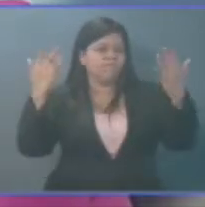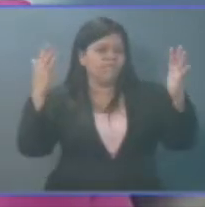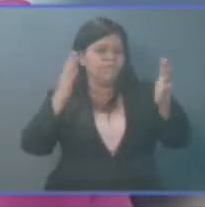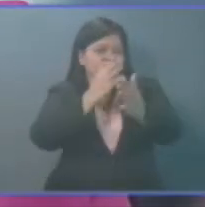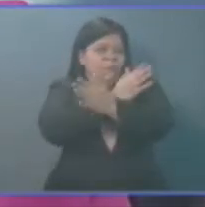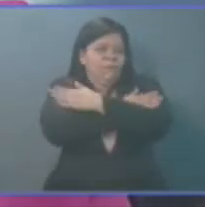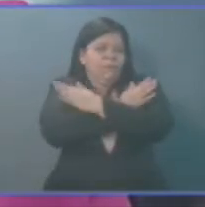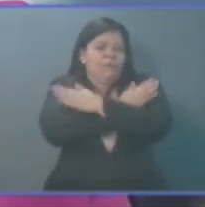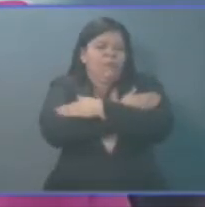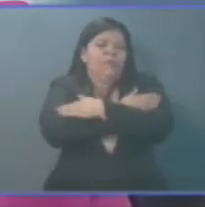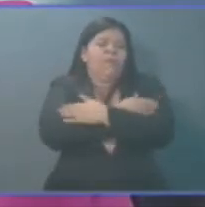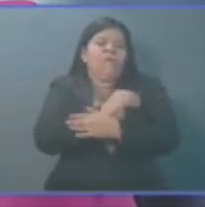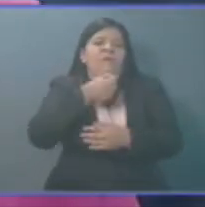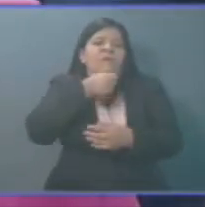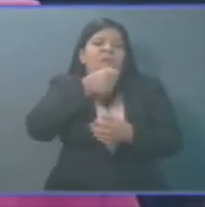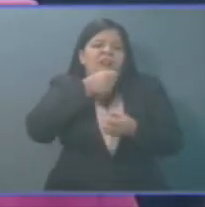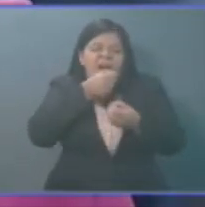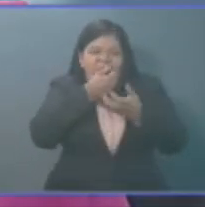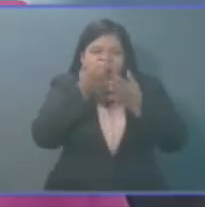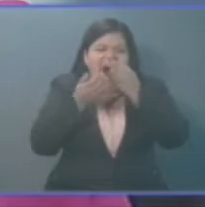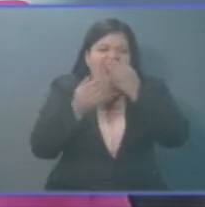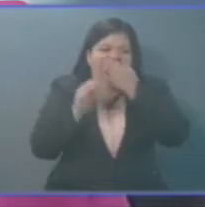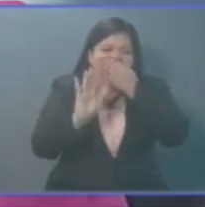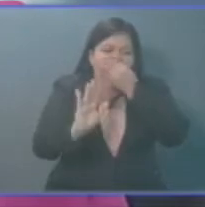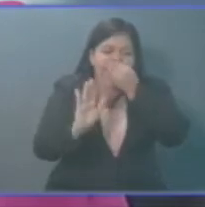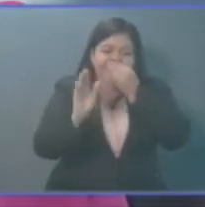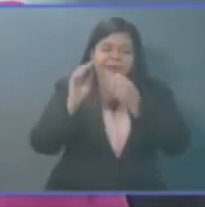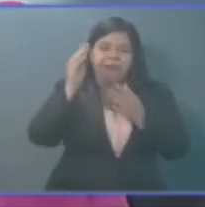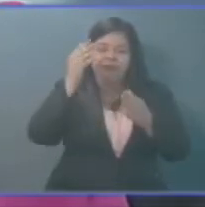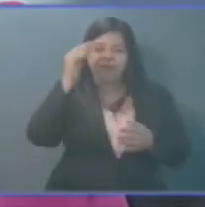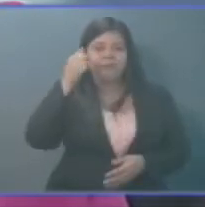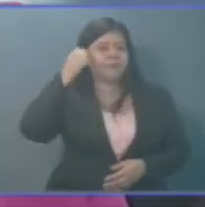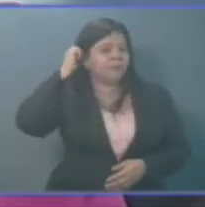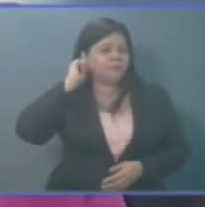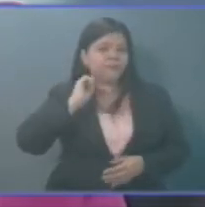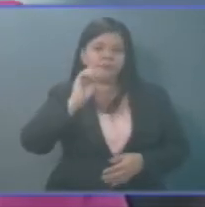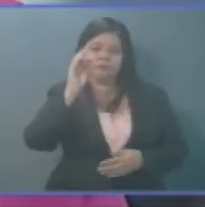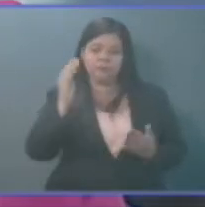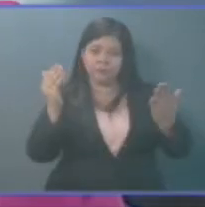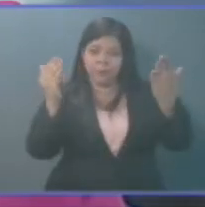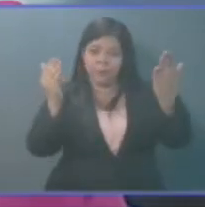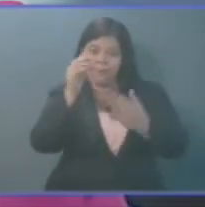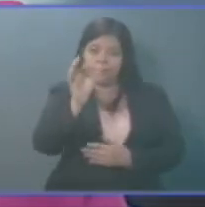congratulación con el anuncio de su Santidad el Papa Francisco